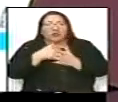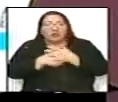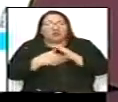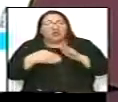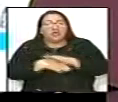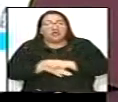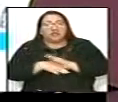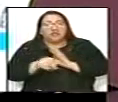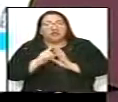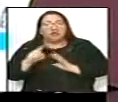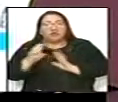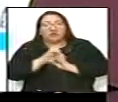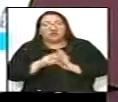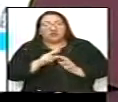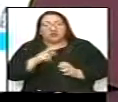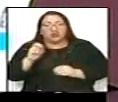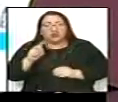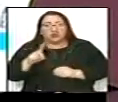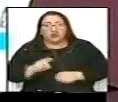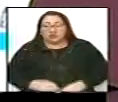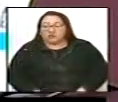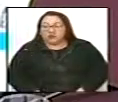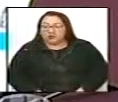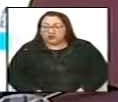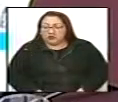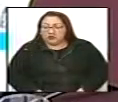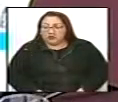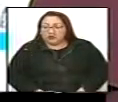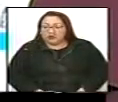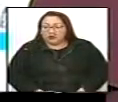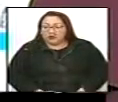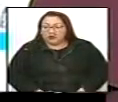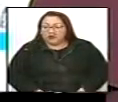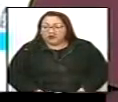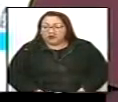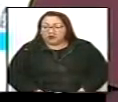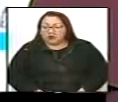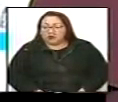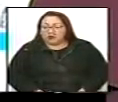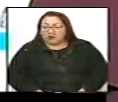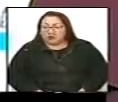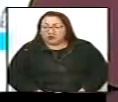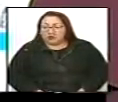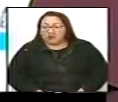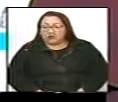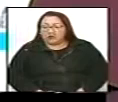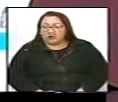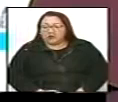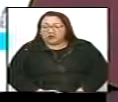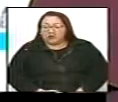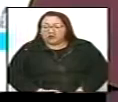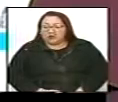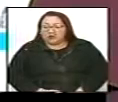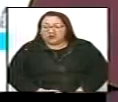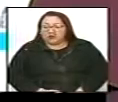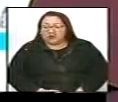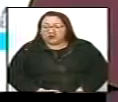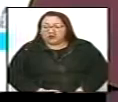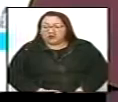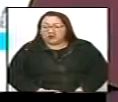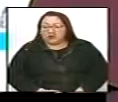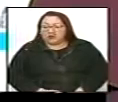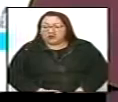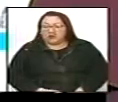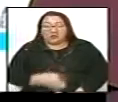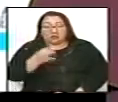denuncia constitucional 301. Esto realmente, señor presidente, es absolutamente vergonzoso frente